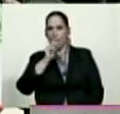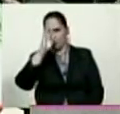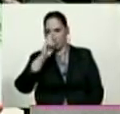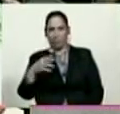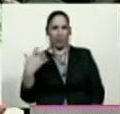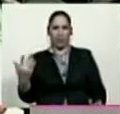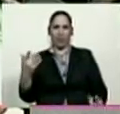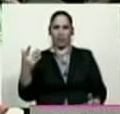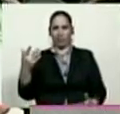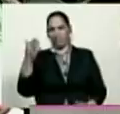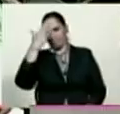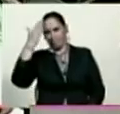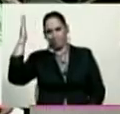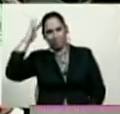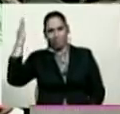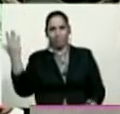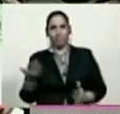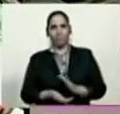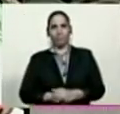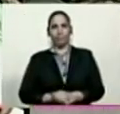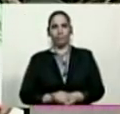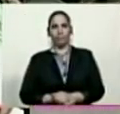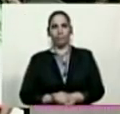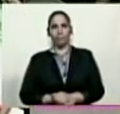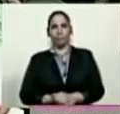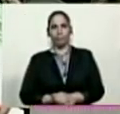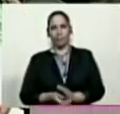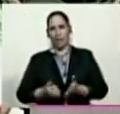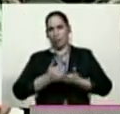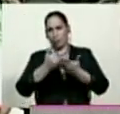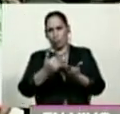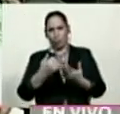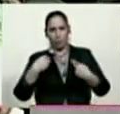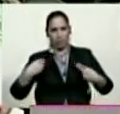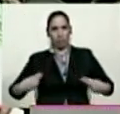farisea, hipócrita, que ayuda humanitaria.